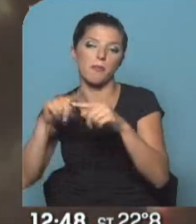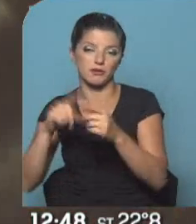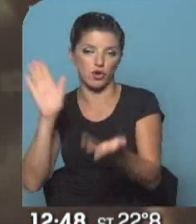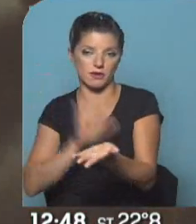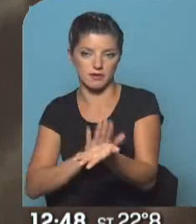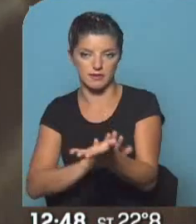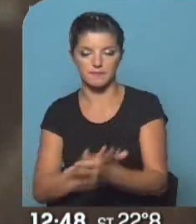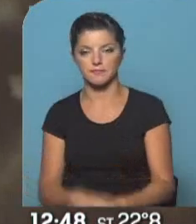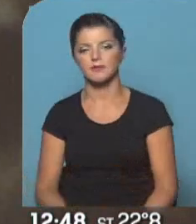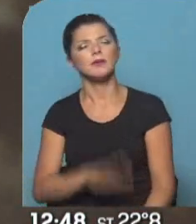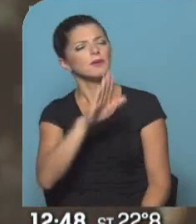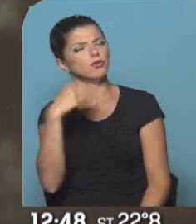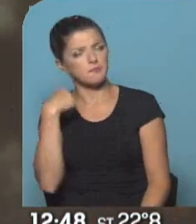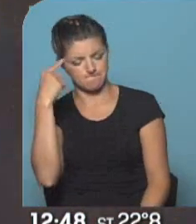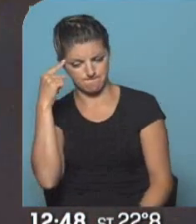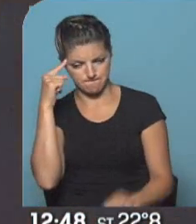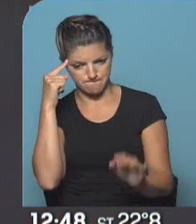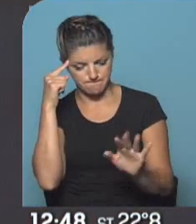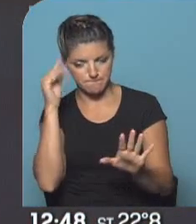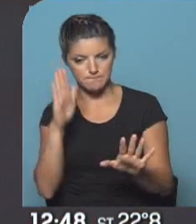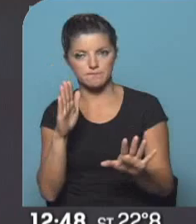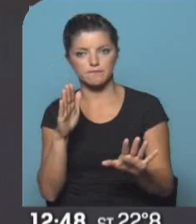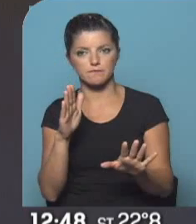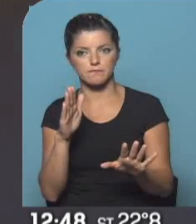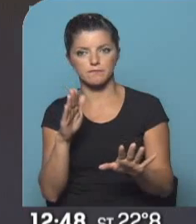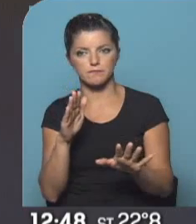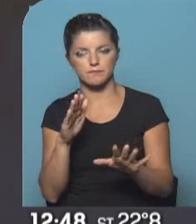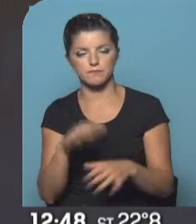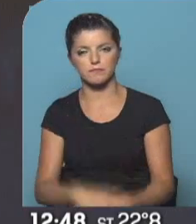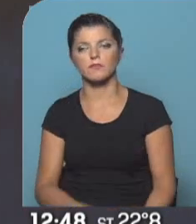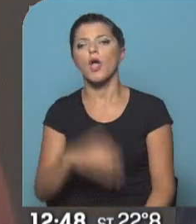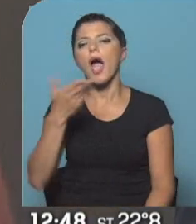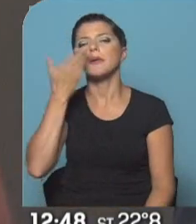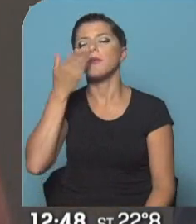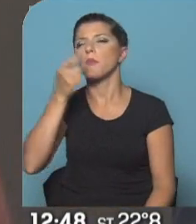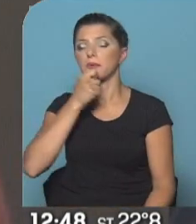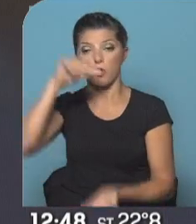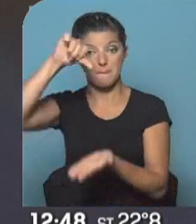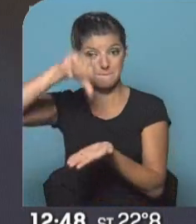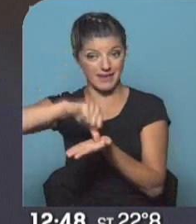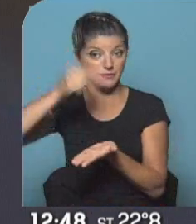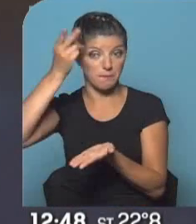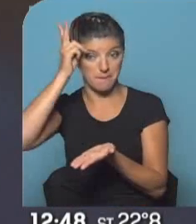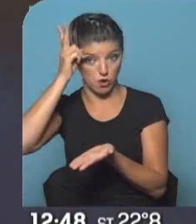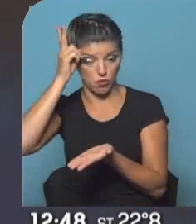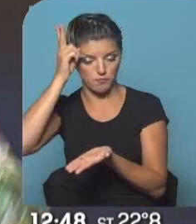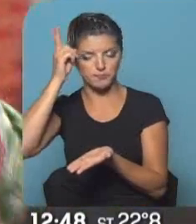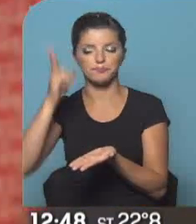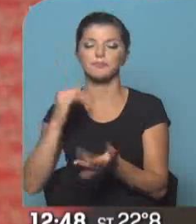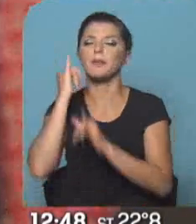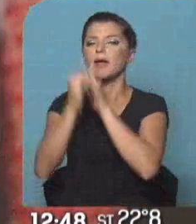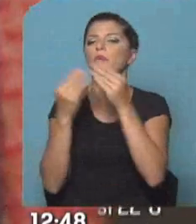Chile. A ver, José, yo me quedé pensando en algo que muchas veces hablamos, por ejemplo, cuando hablamos de Perú, acerca de cómo llegan los